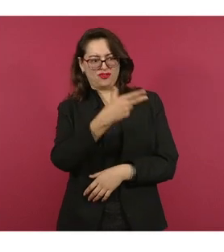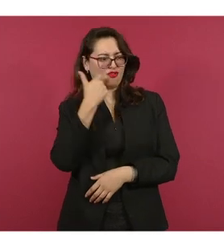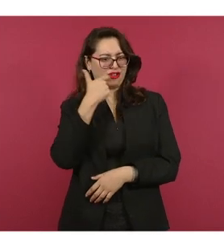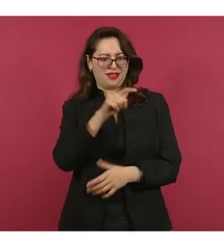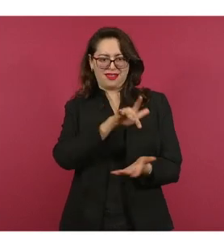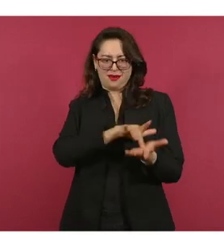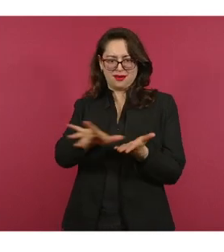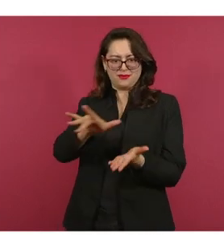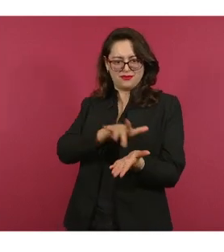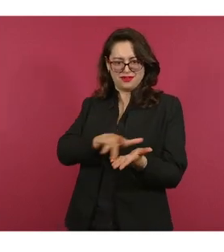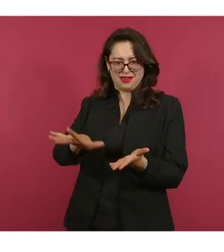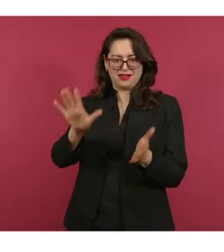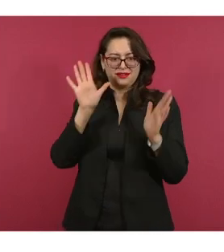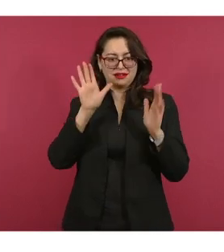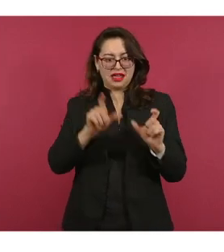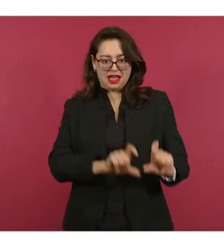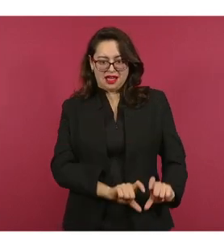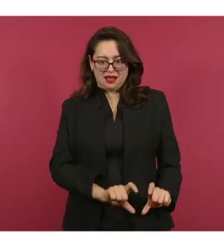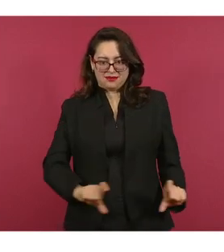También está ahí.